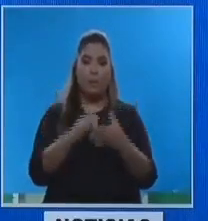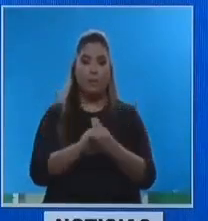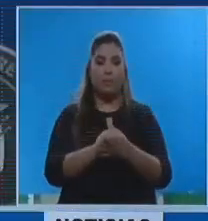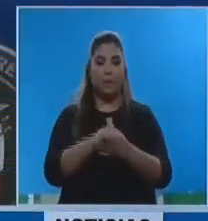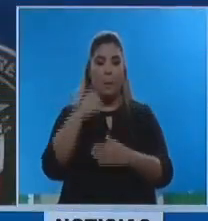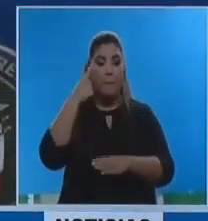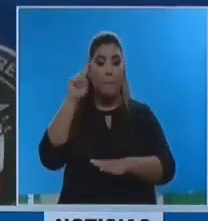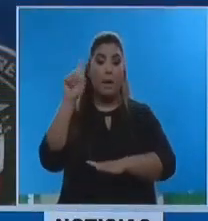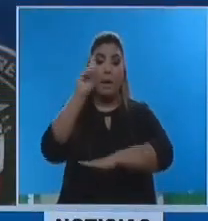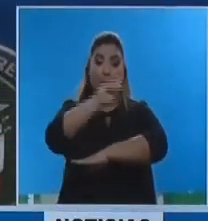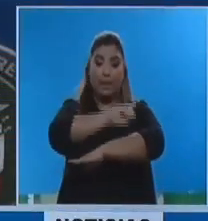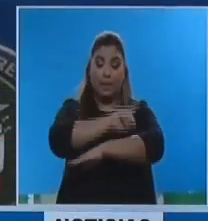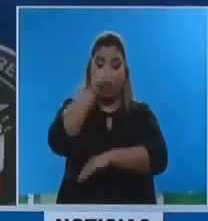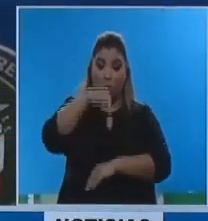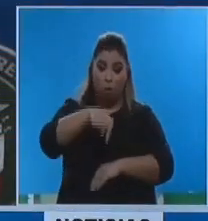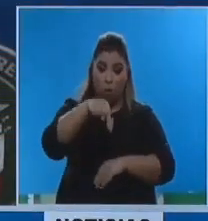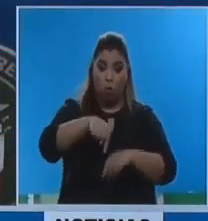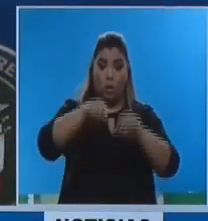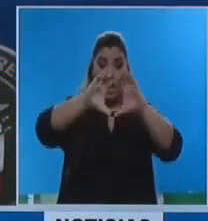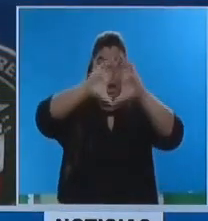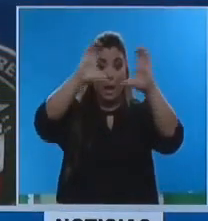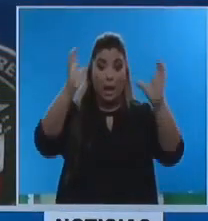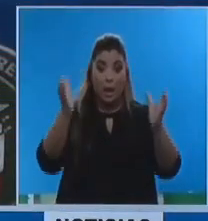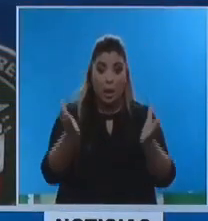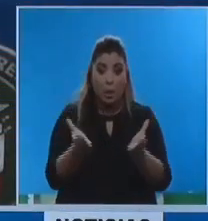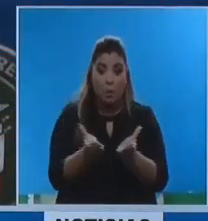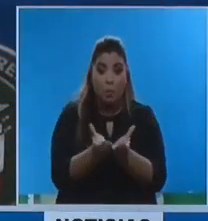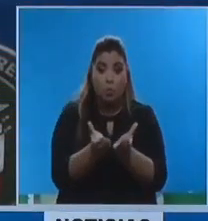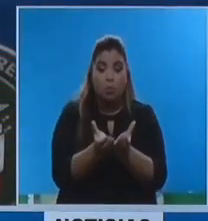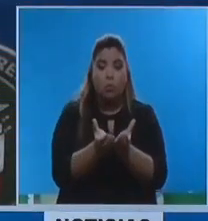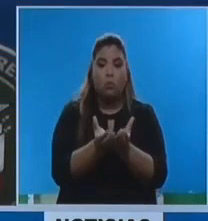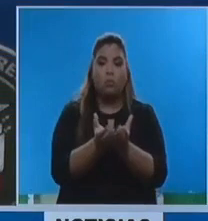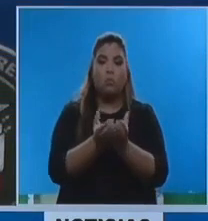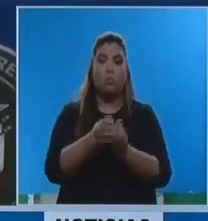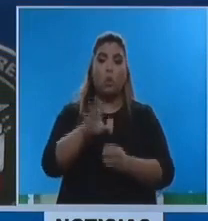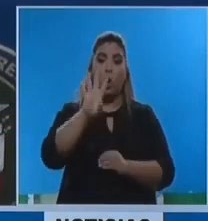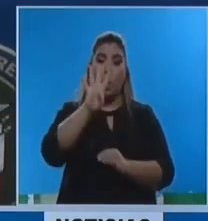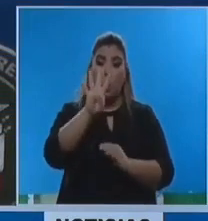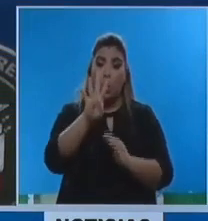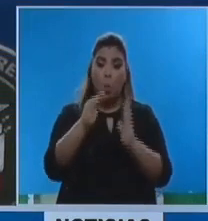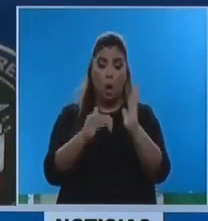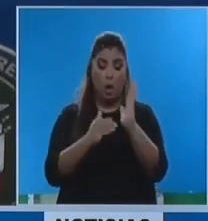Para hoy, a nivel global, tenemos un total de